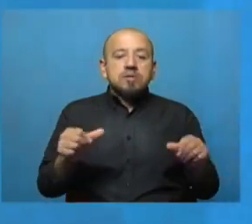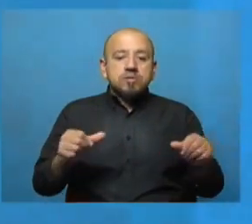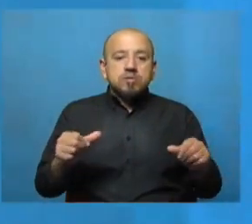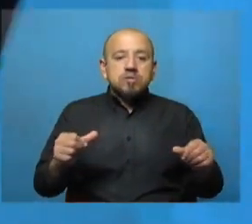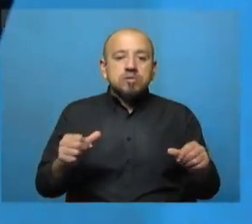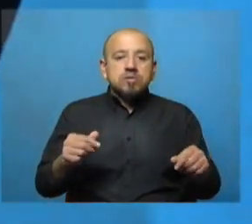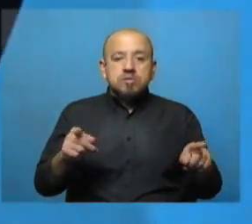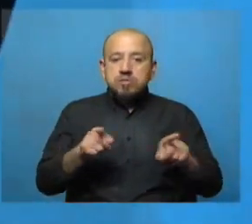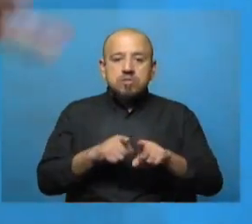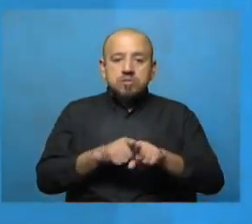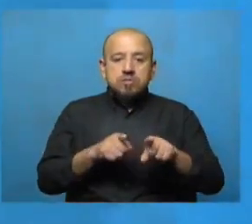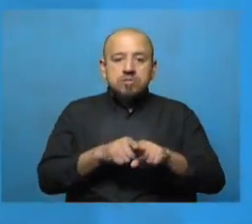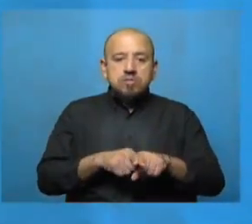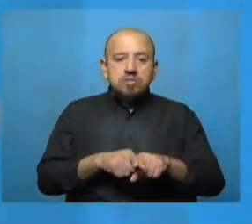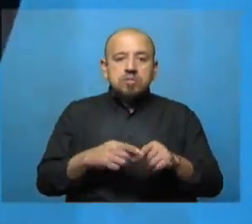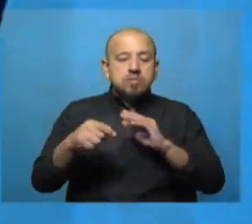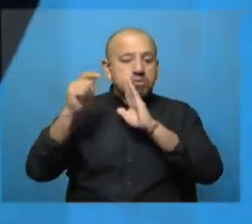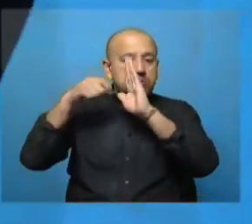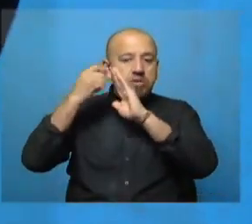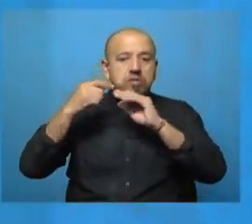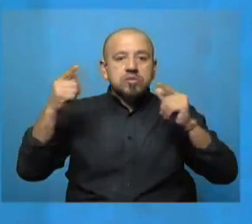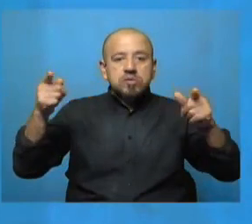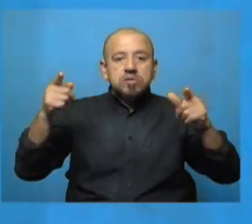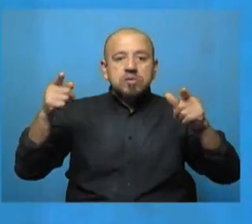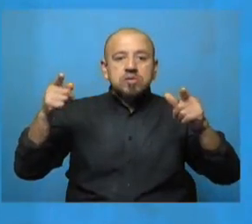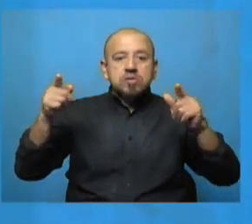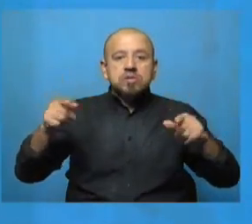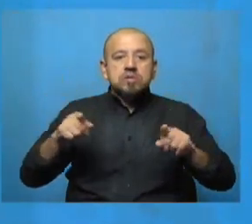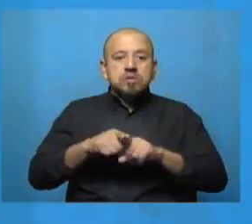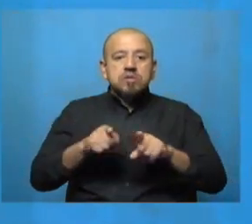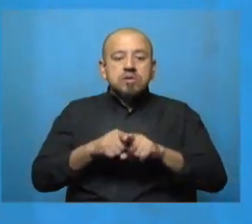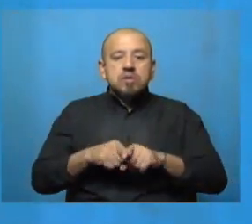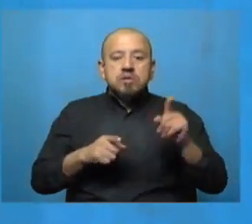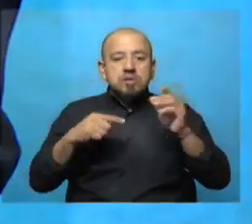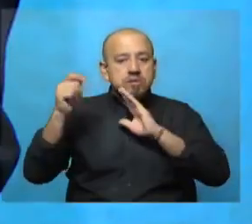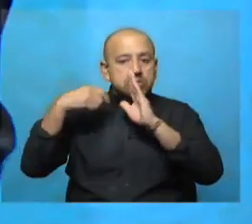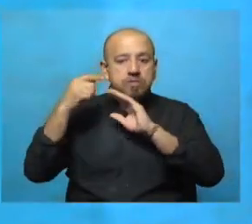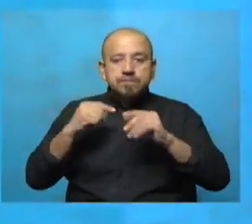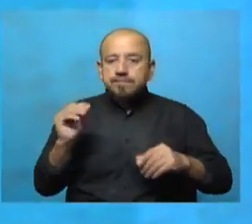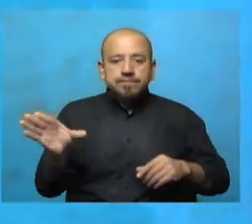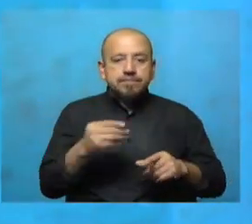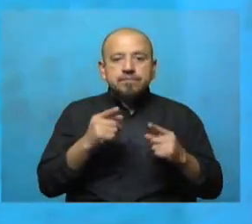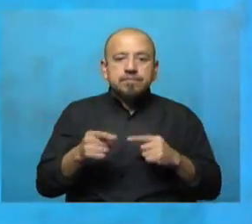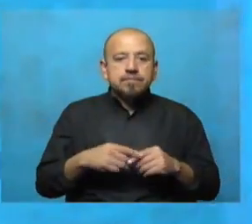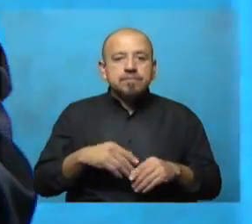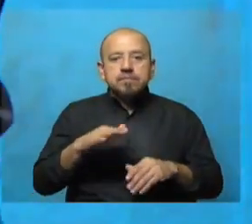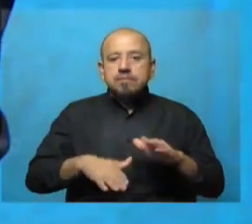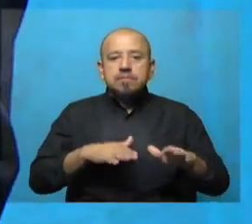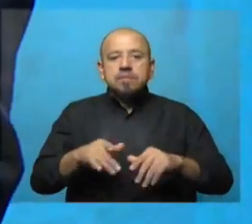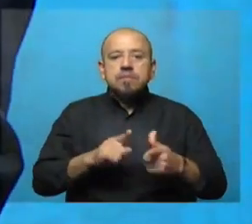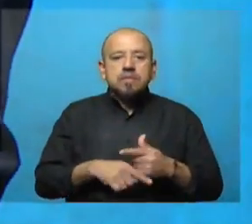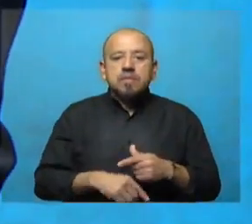de la misma manera que pusieron cine por lo tanto lo que suene Ahí va a sonar en el cine todos los pasos